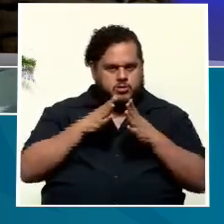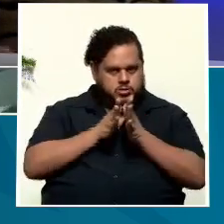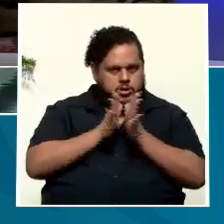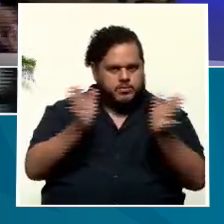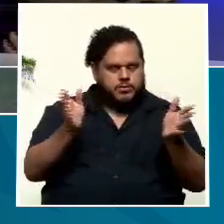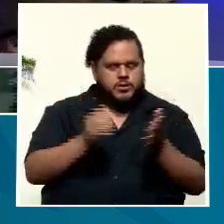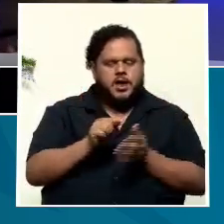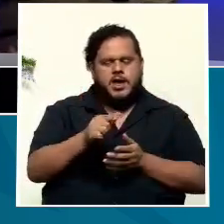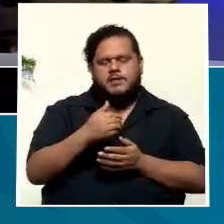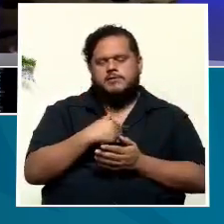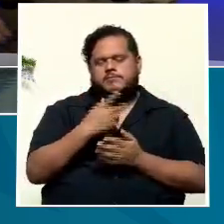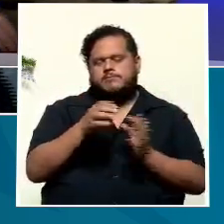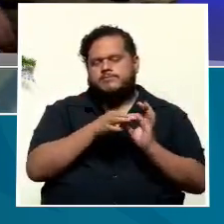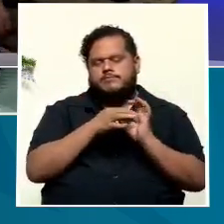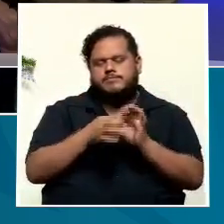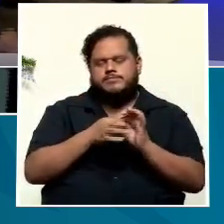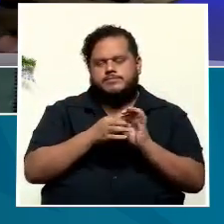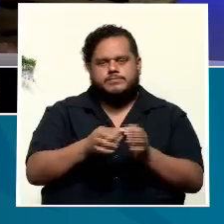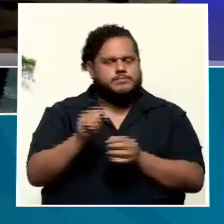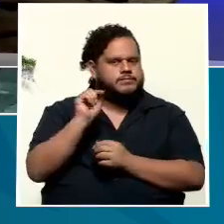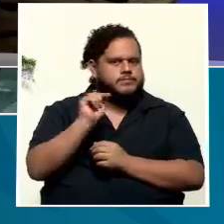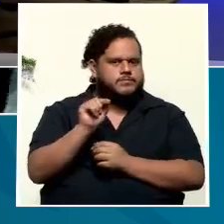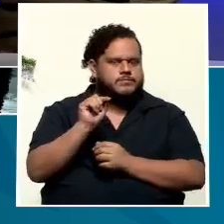relación por ese